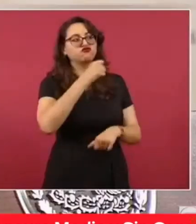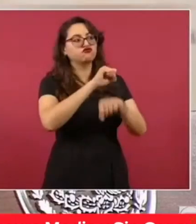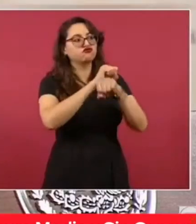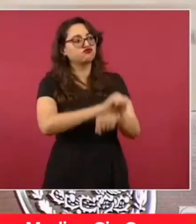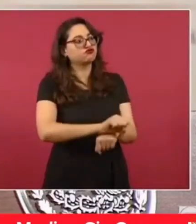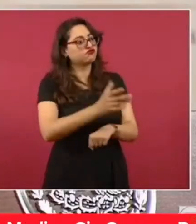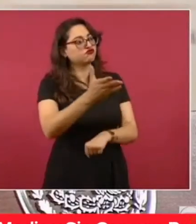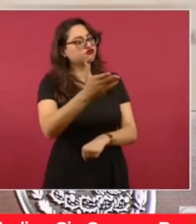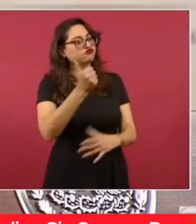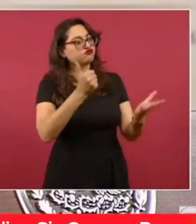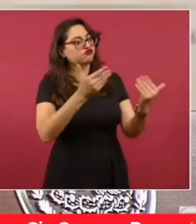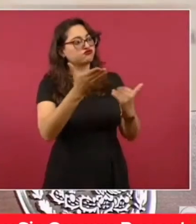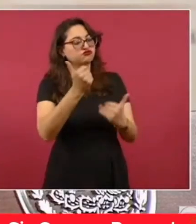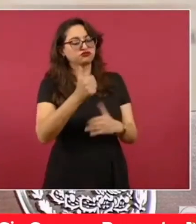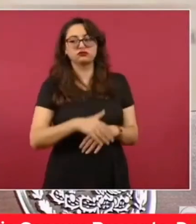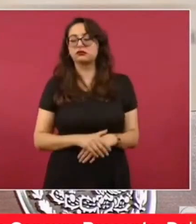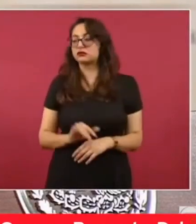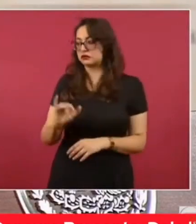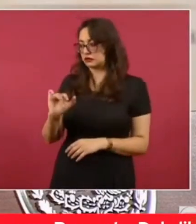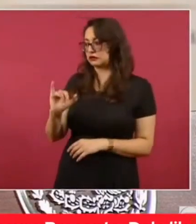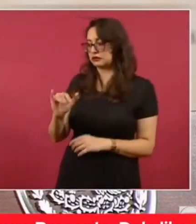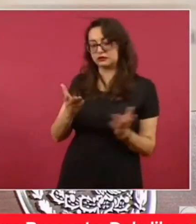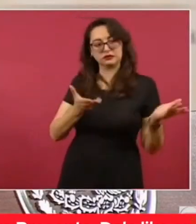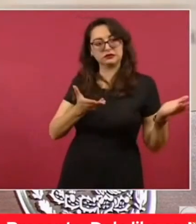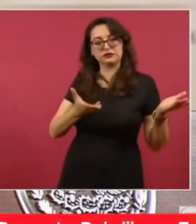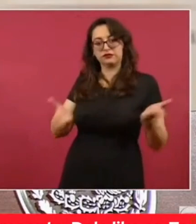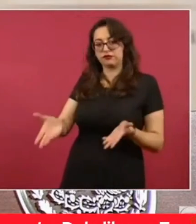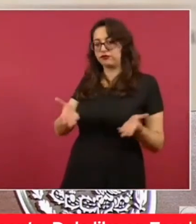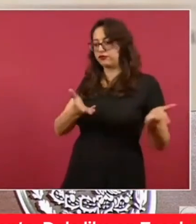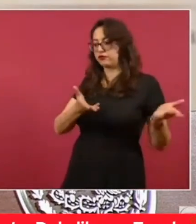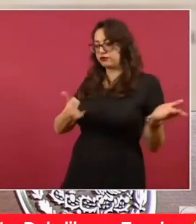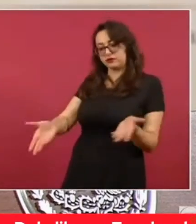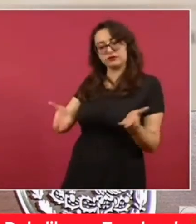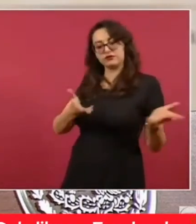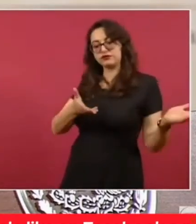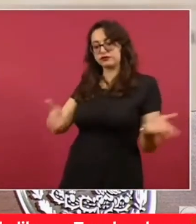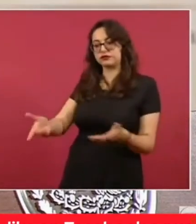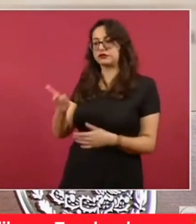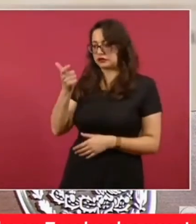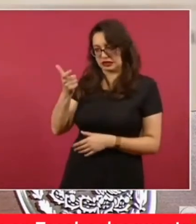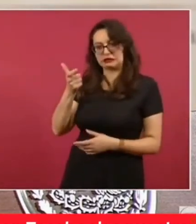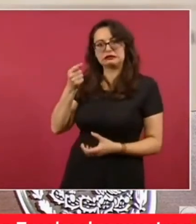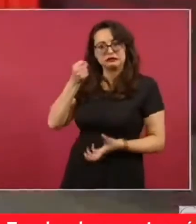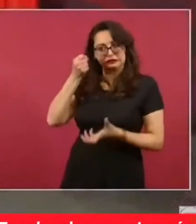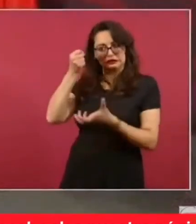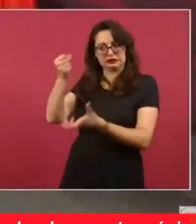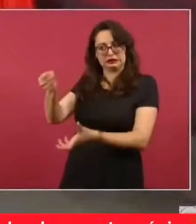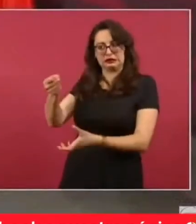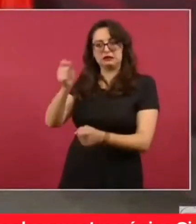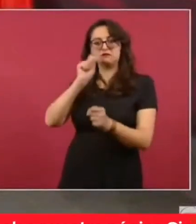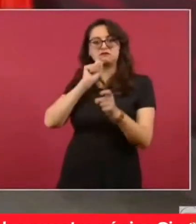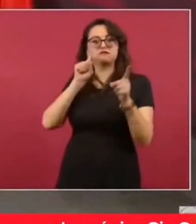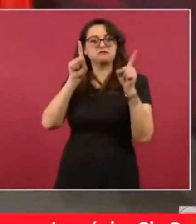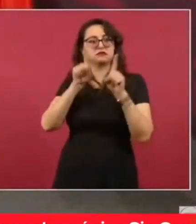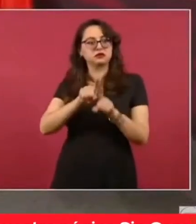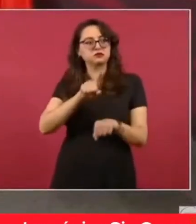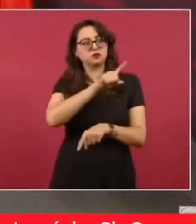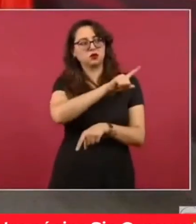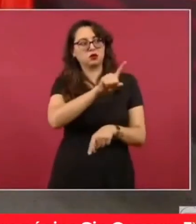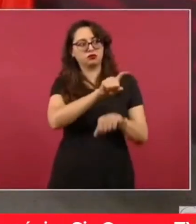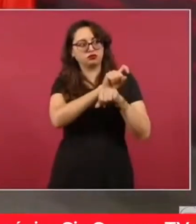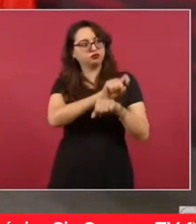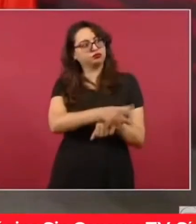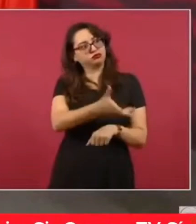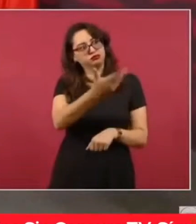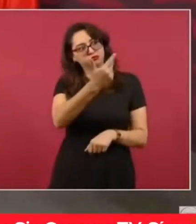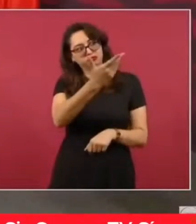y les da más hombres de los que tenían los revolucionarios